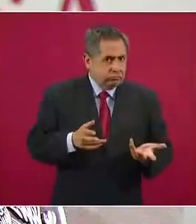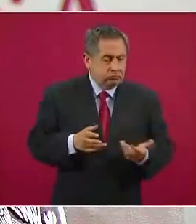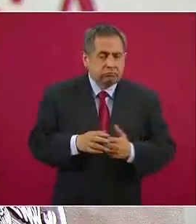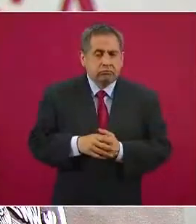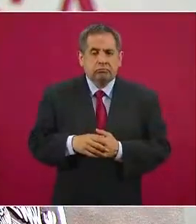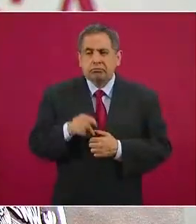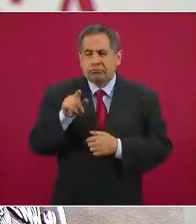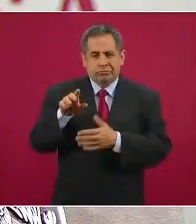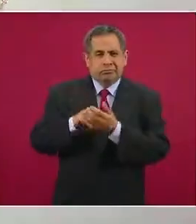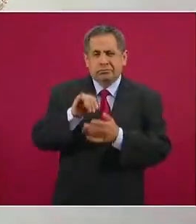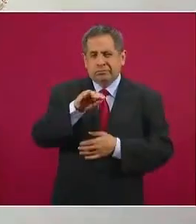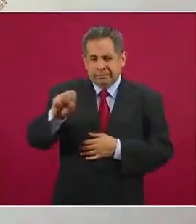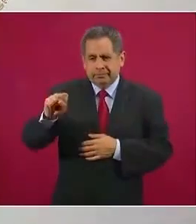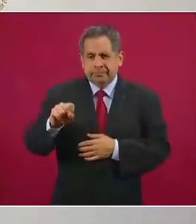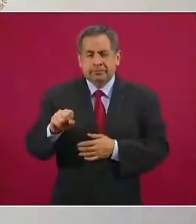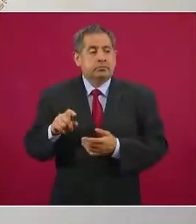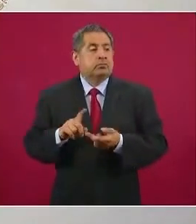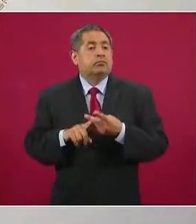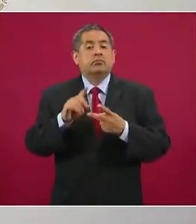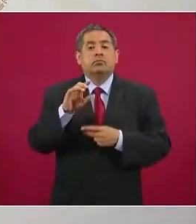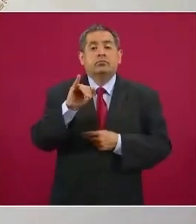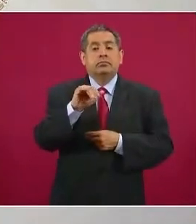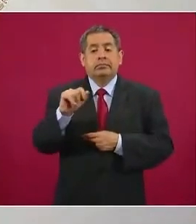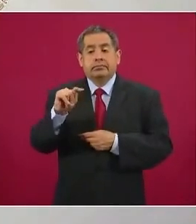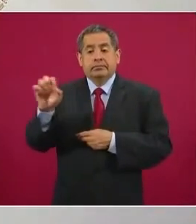la subrogación de servicios del ISSSTE,